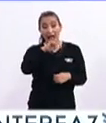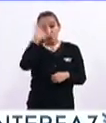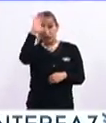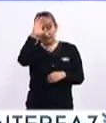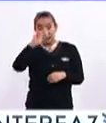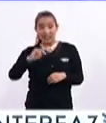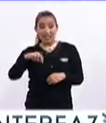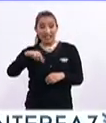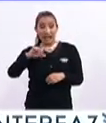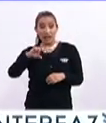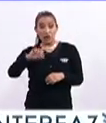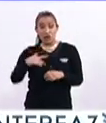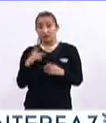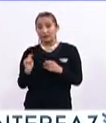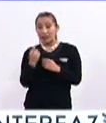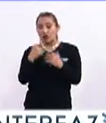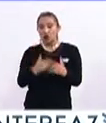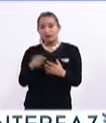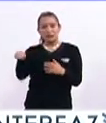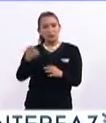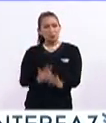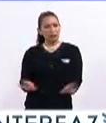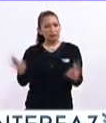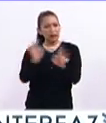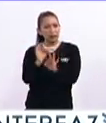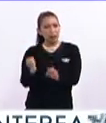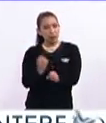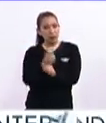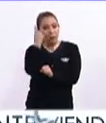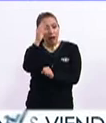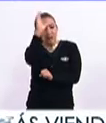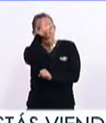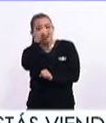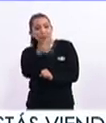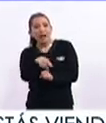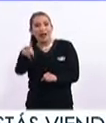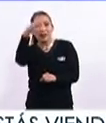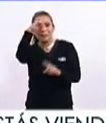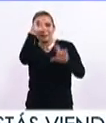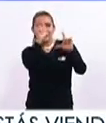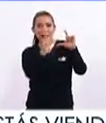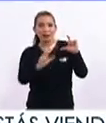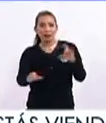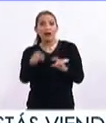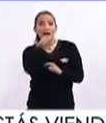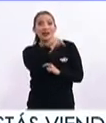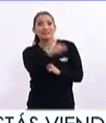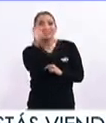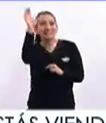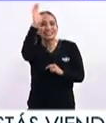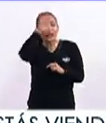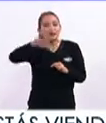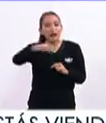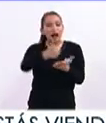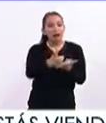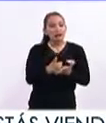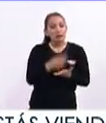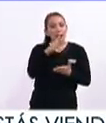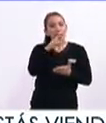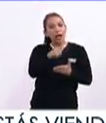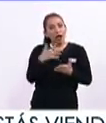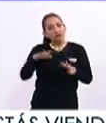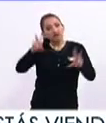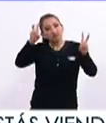nanociencia y nanotecnología representan importantes oportunidades científicas para nuestro país. Estas ciencias nos ayudarían a